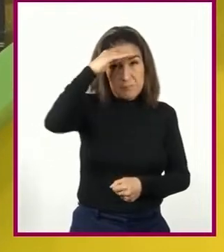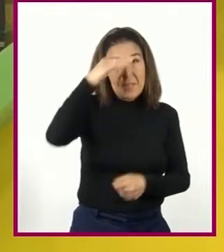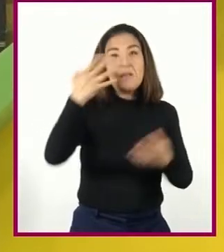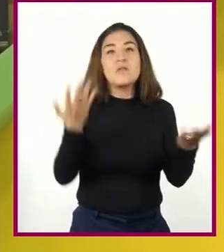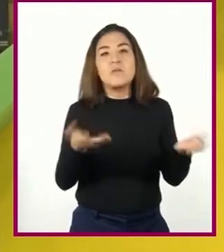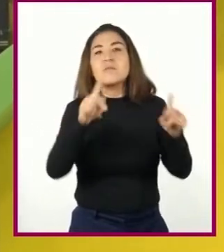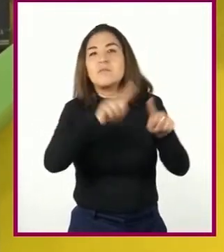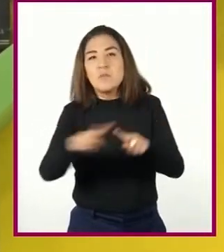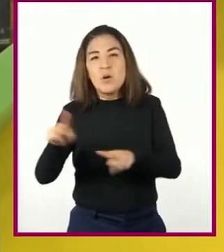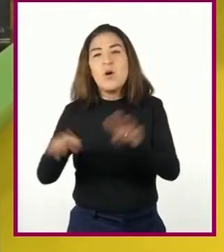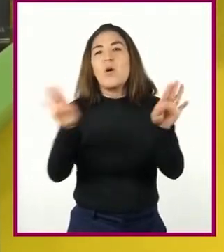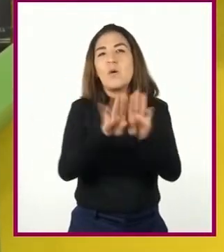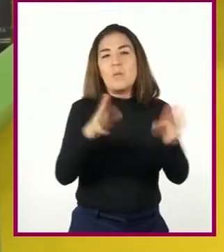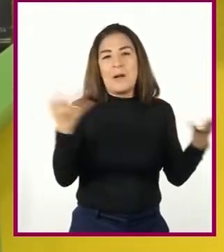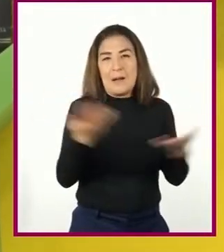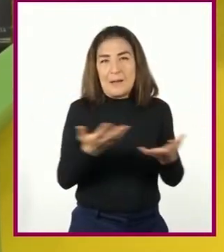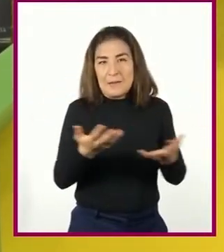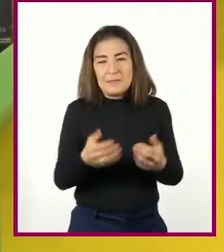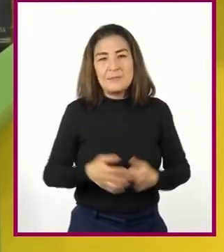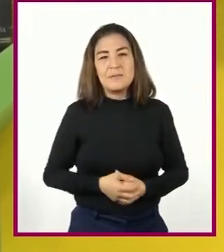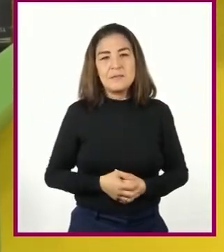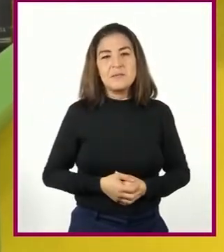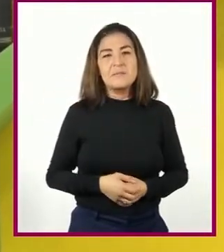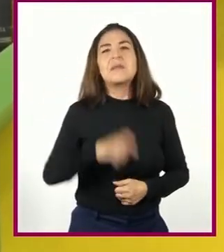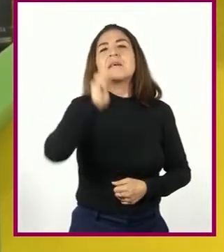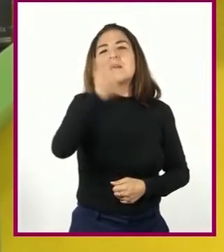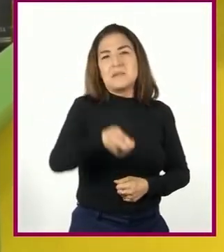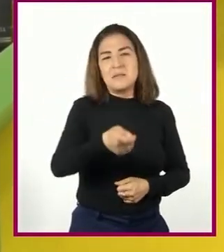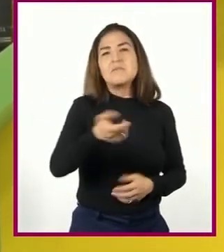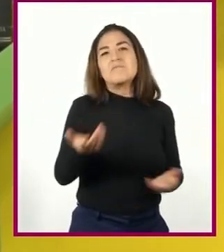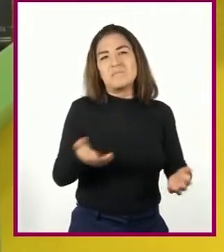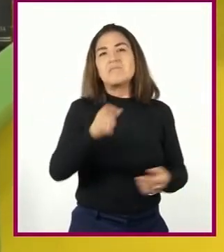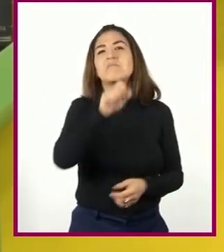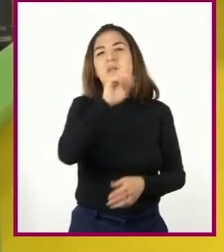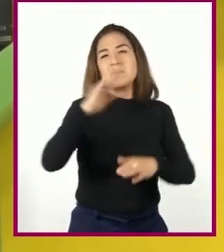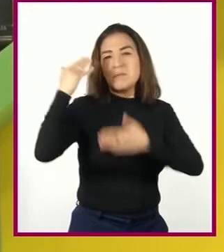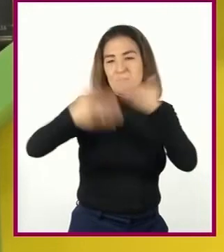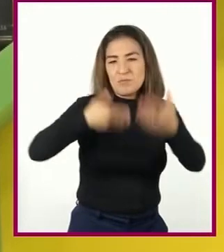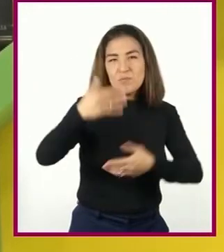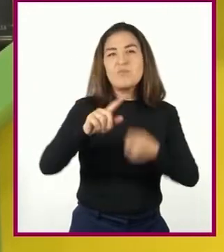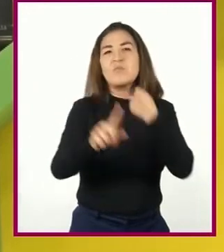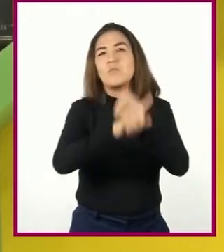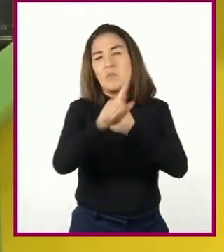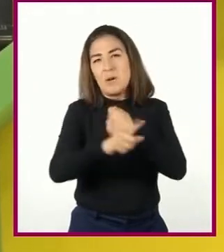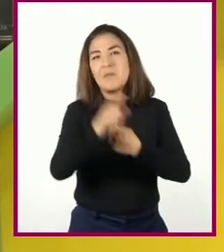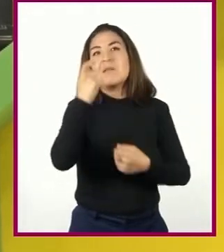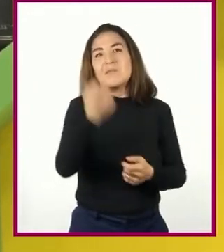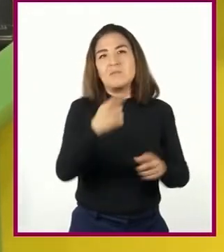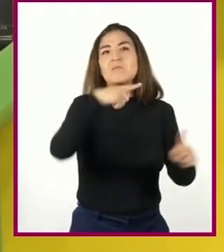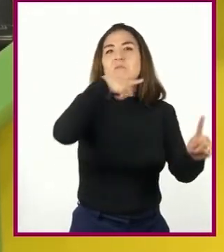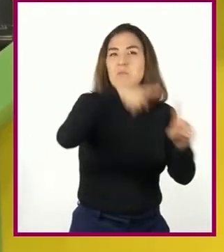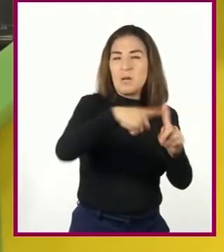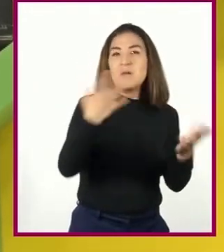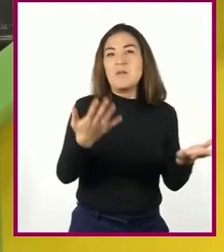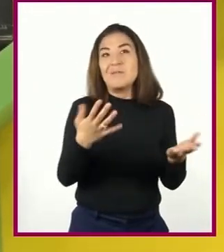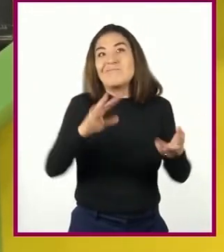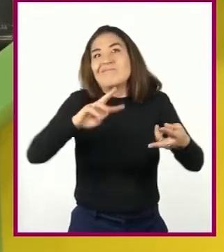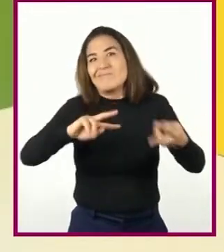las acciones que se pretenden realizar son realmente algo que traerá consecuencias positivas o todo lo